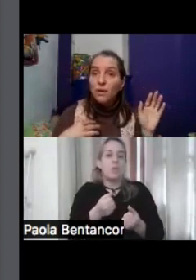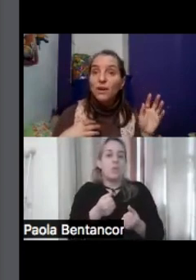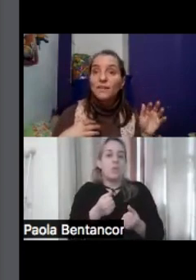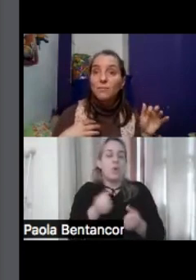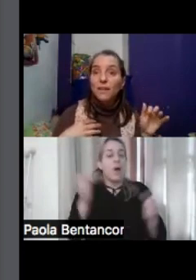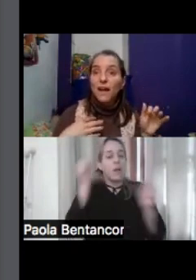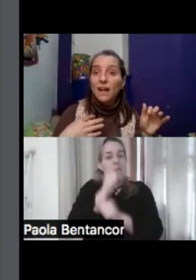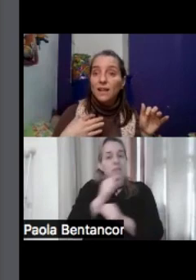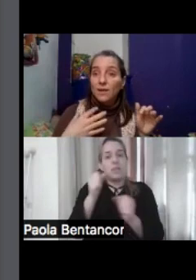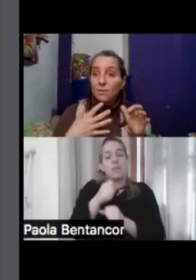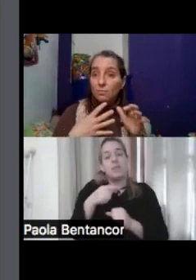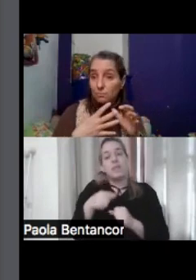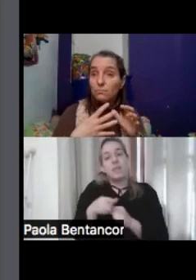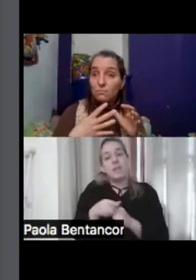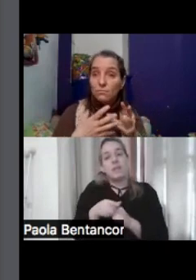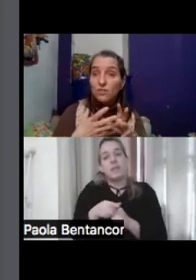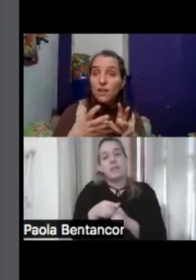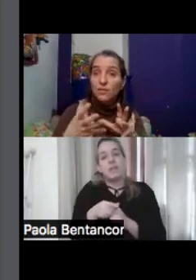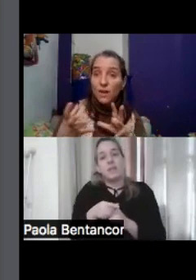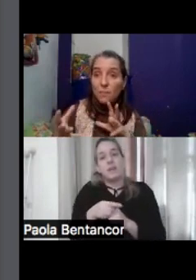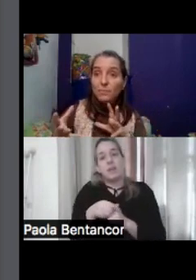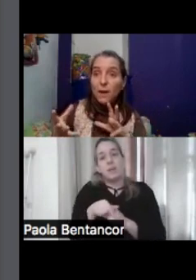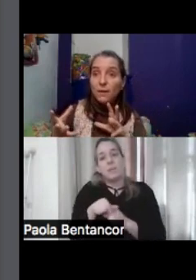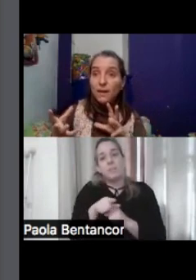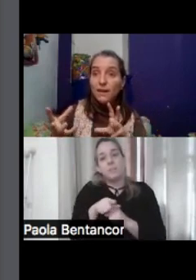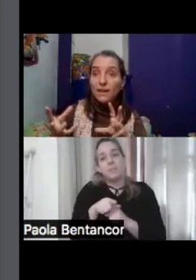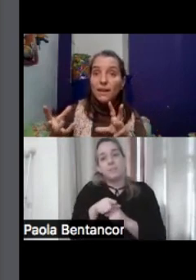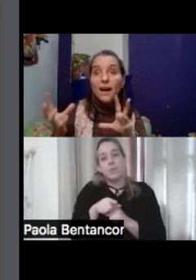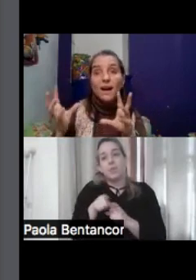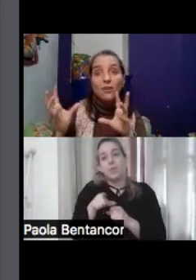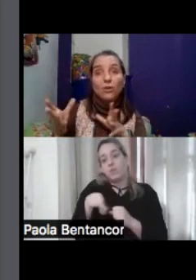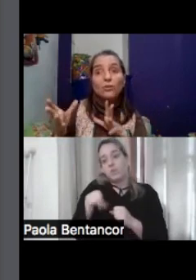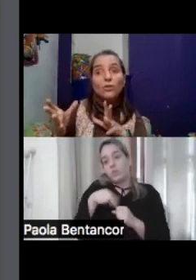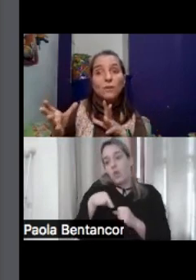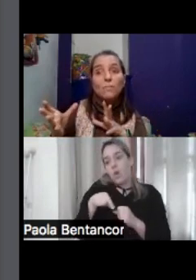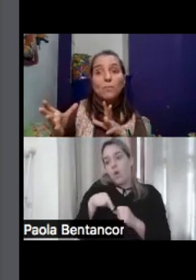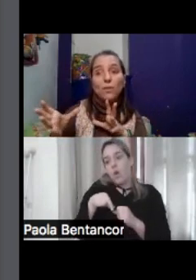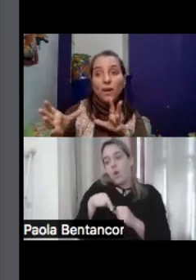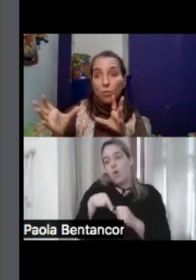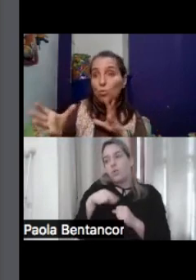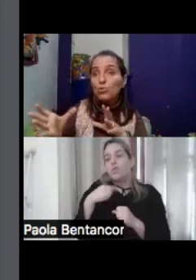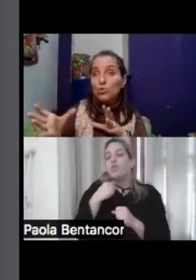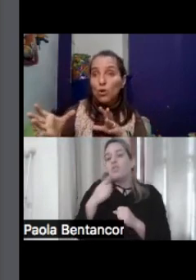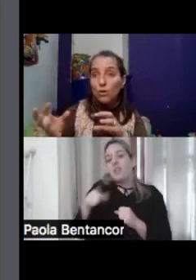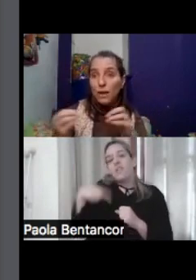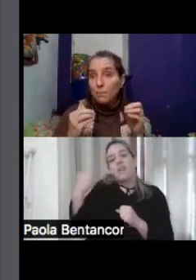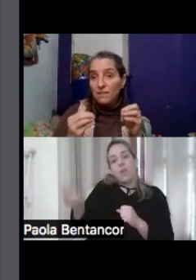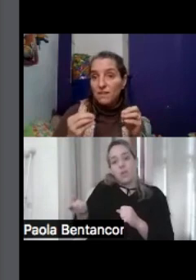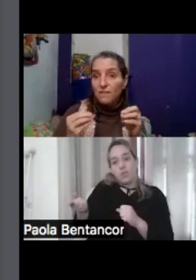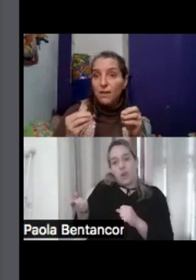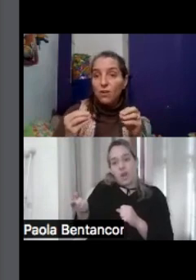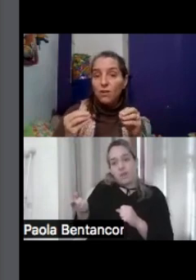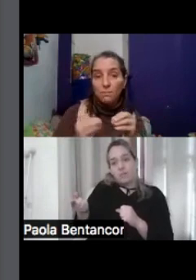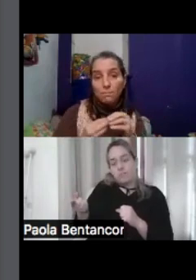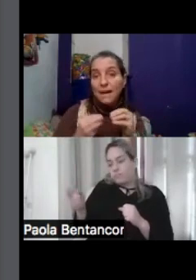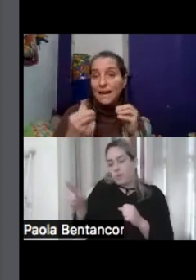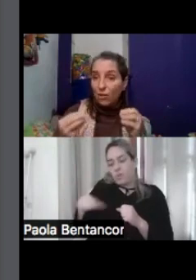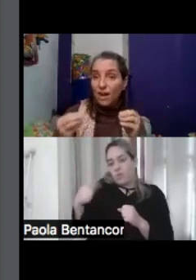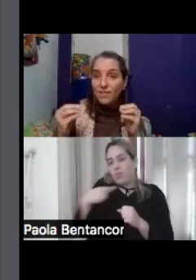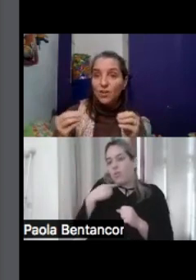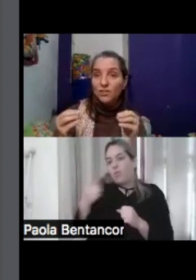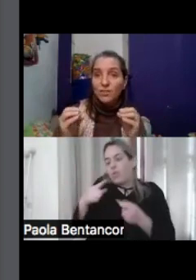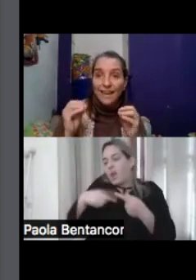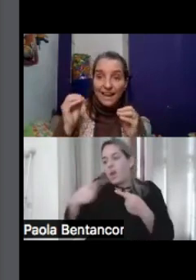función, pero que termina siendo adaptable a otro tipo de uso